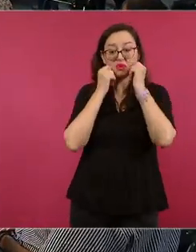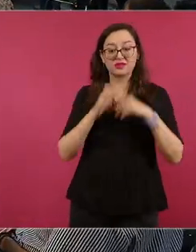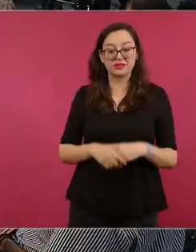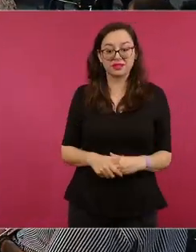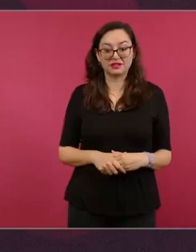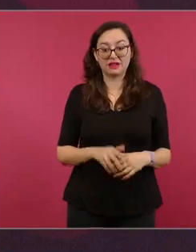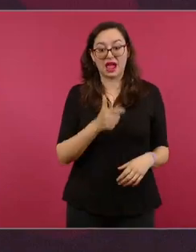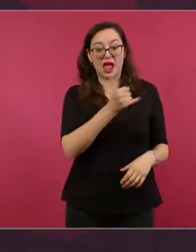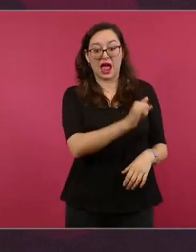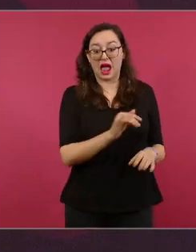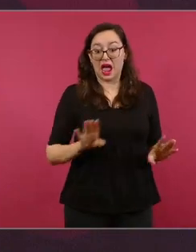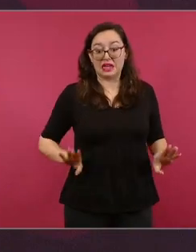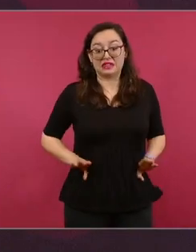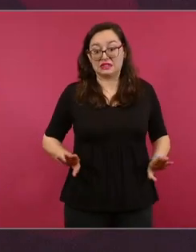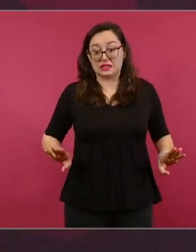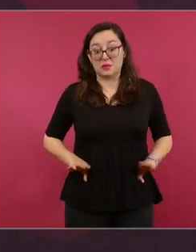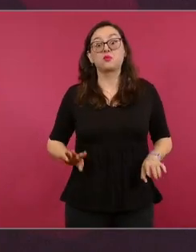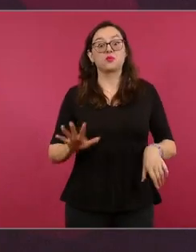Eso es lo que los tiene muy